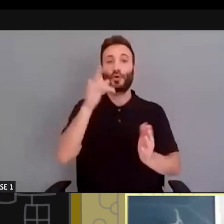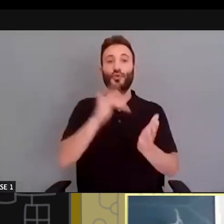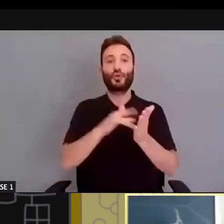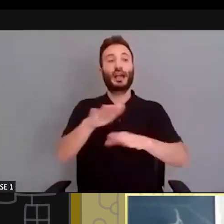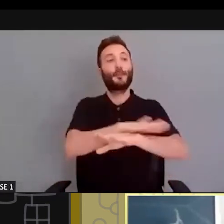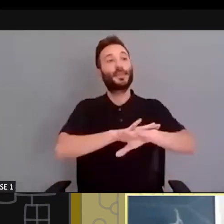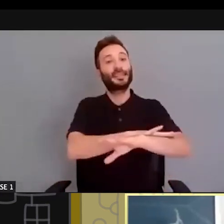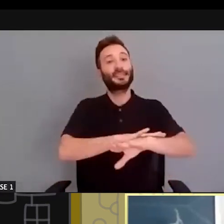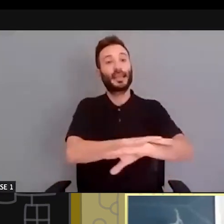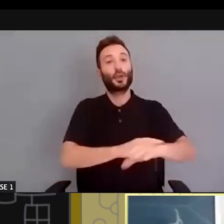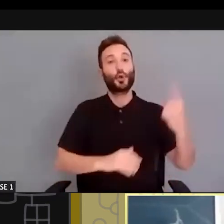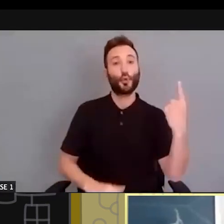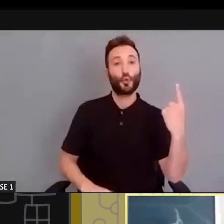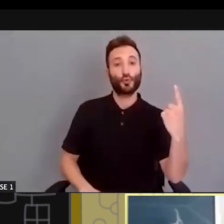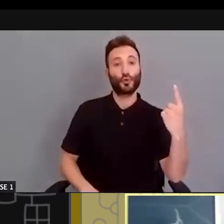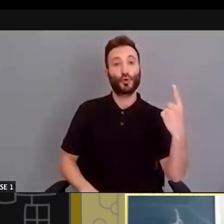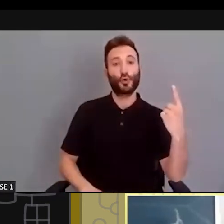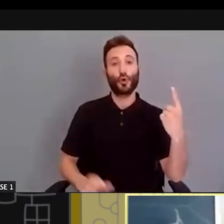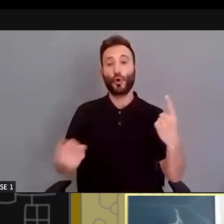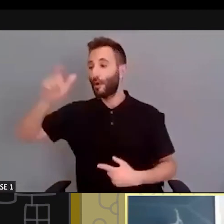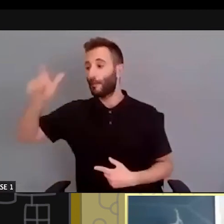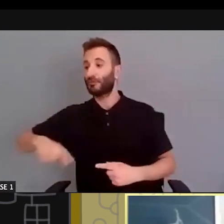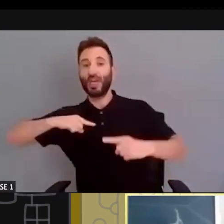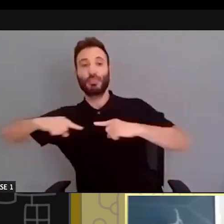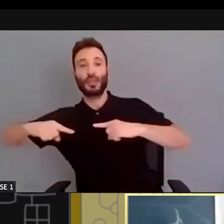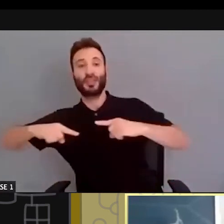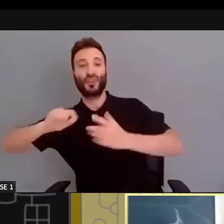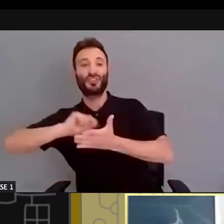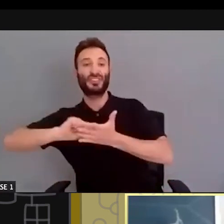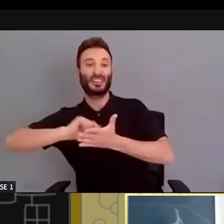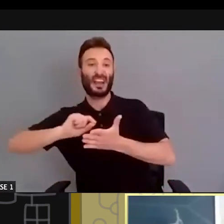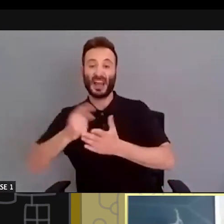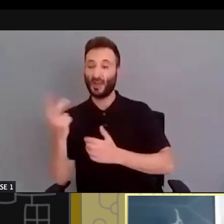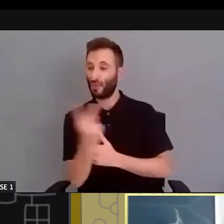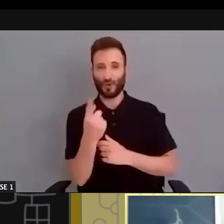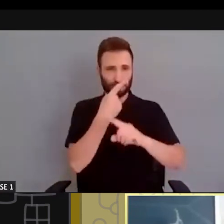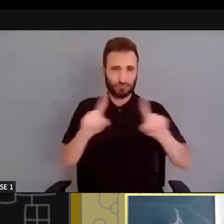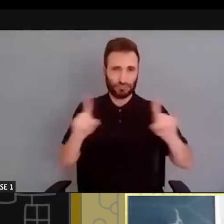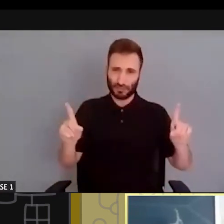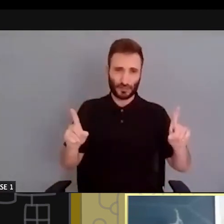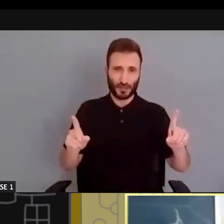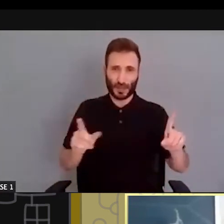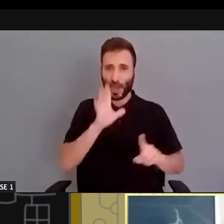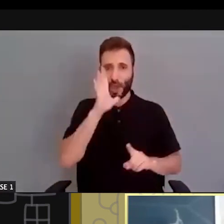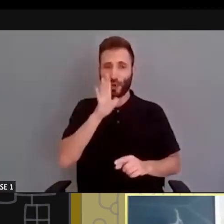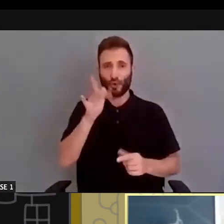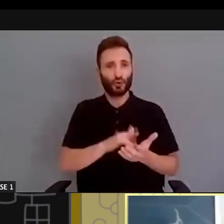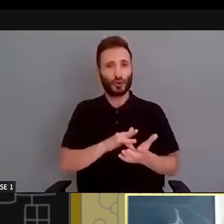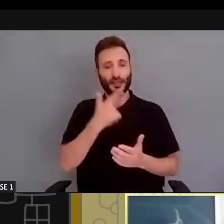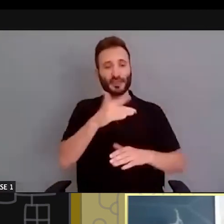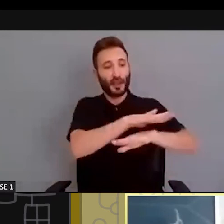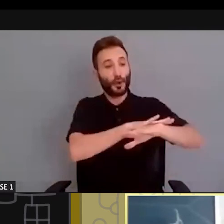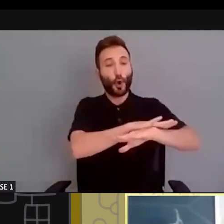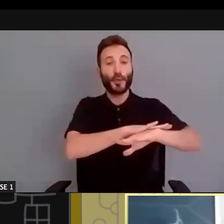que tener una Directorate for Tourism o una Secretaría de Turismo, porque no es lo mismo, porque quiere decir que el gobierno